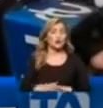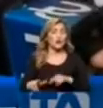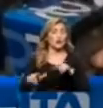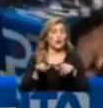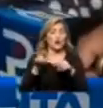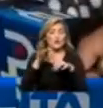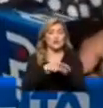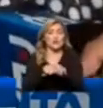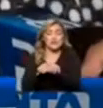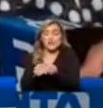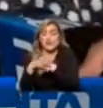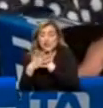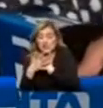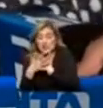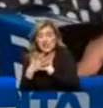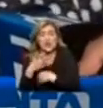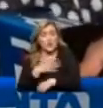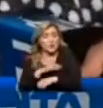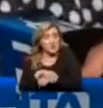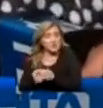prisionera. He visto